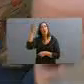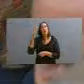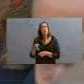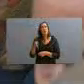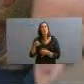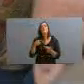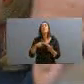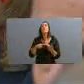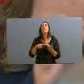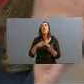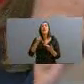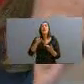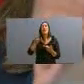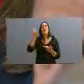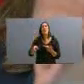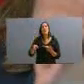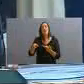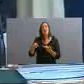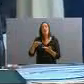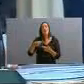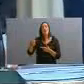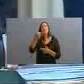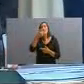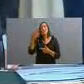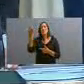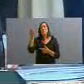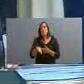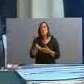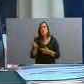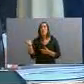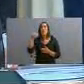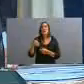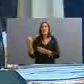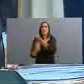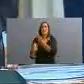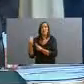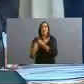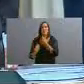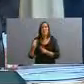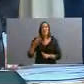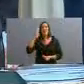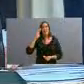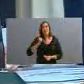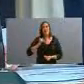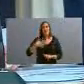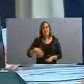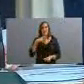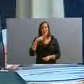en variación de efectivos un 65% de efectivos más en Gendarmería Nacional,